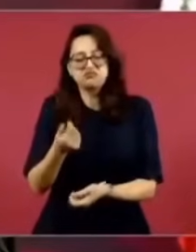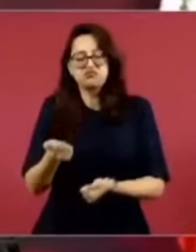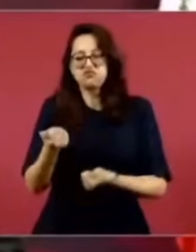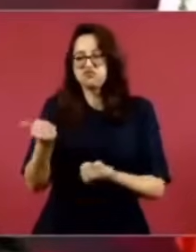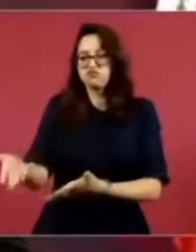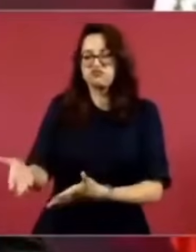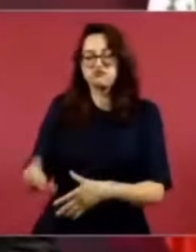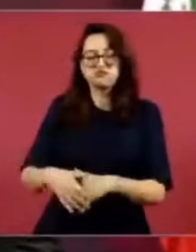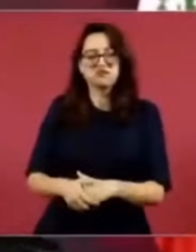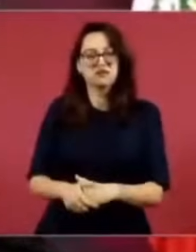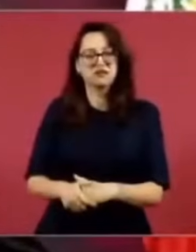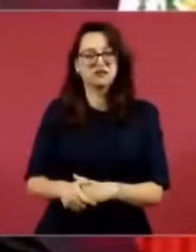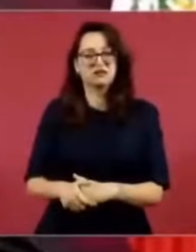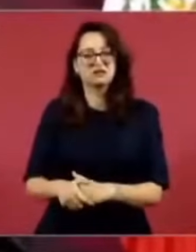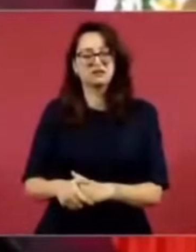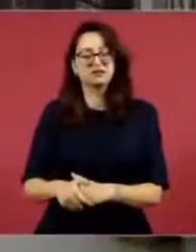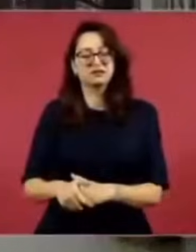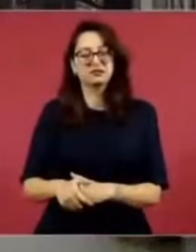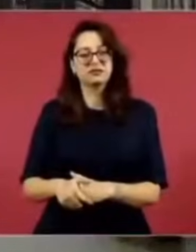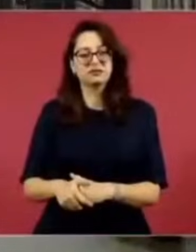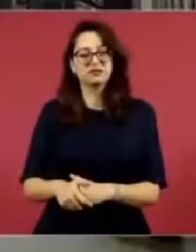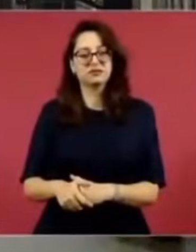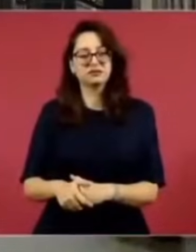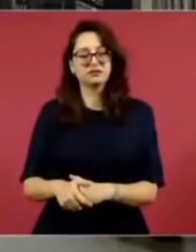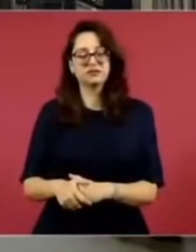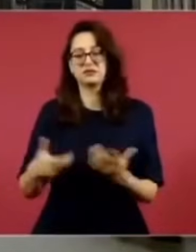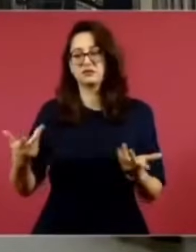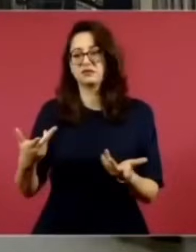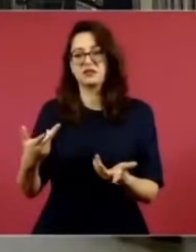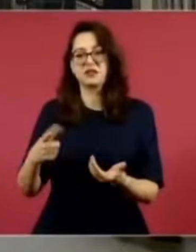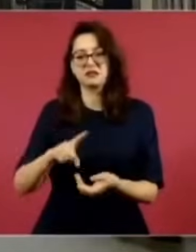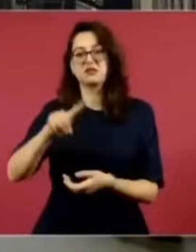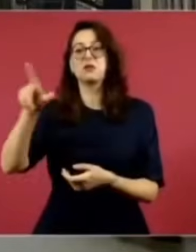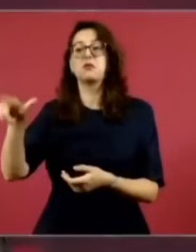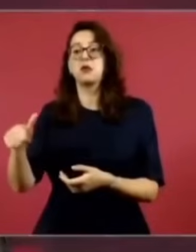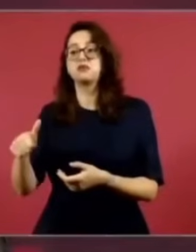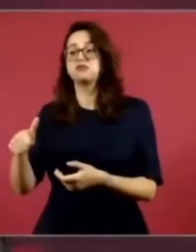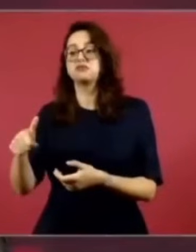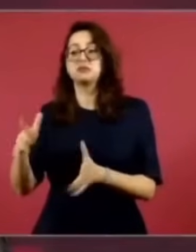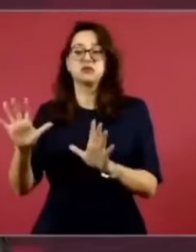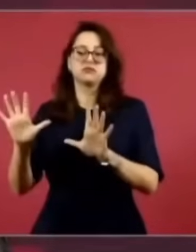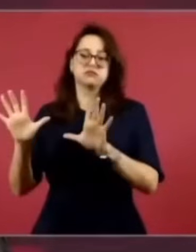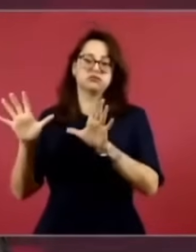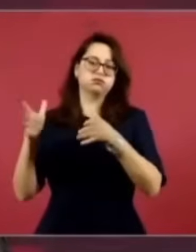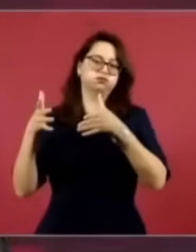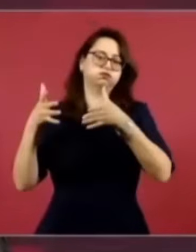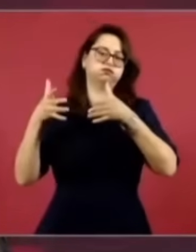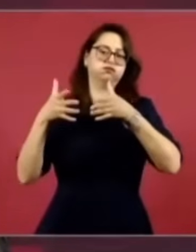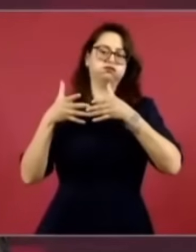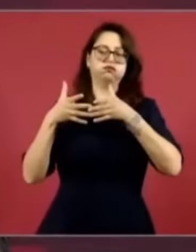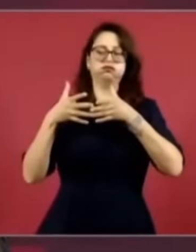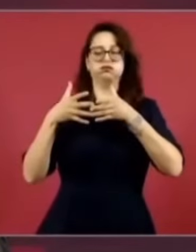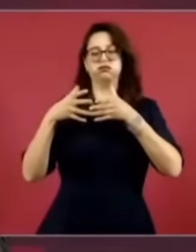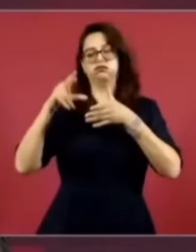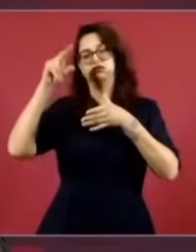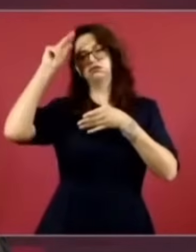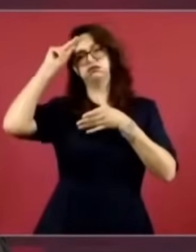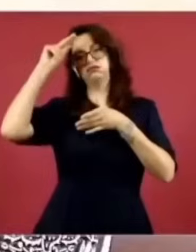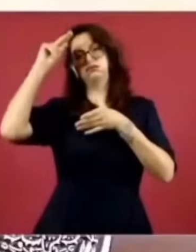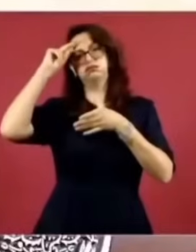Y todo lo demás era asunto de Krause y de Aguilar Camín, ¿no?